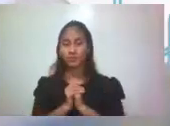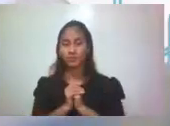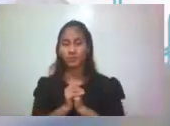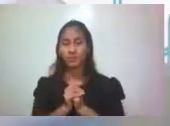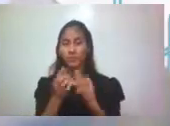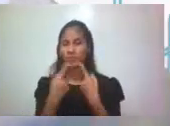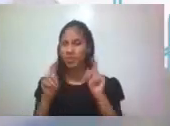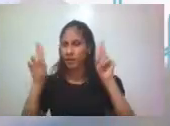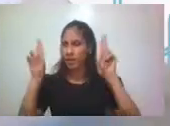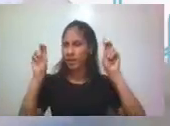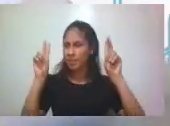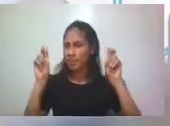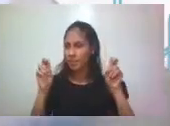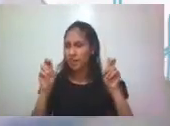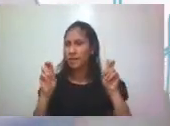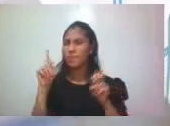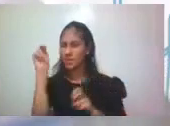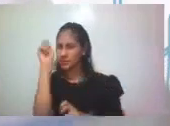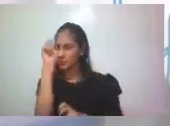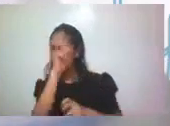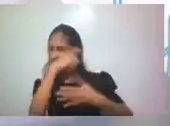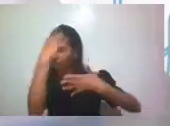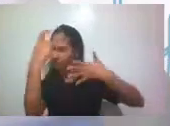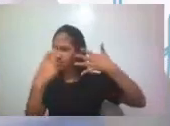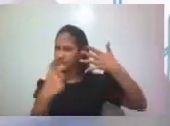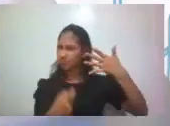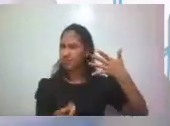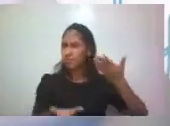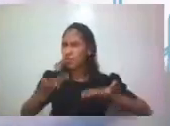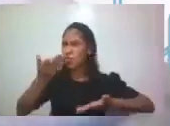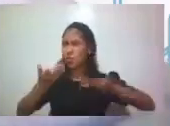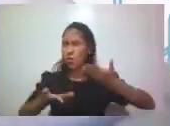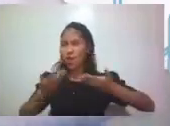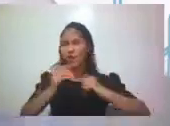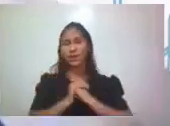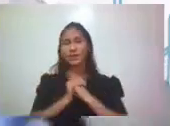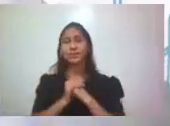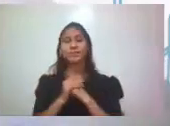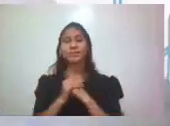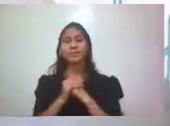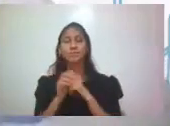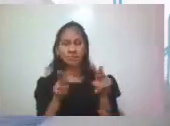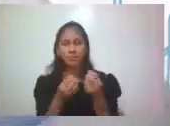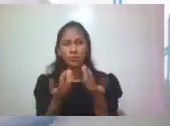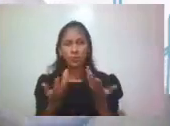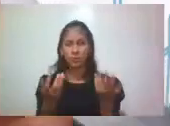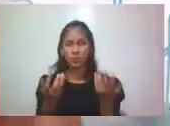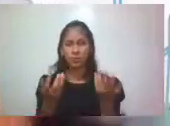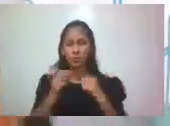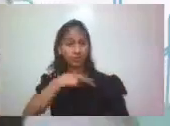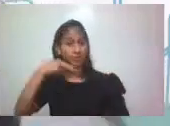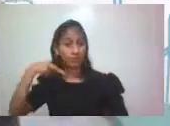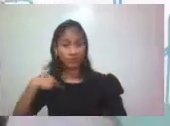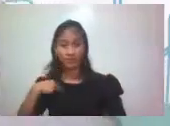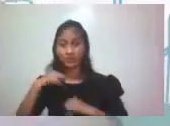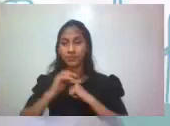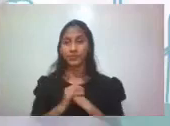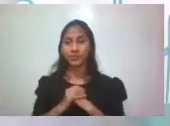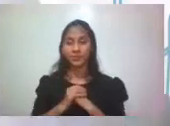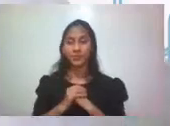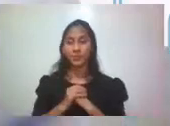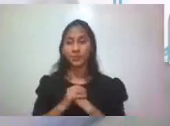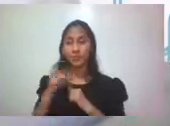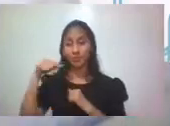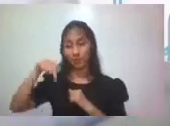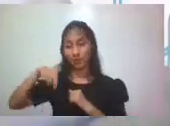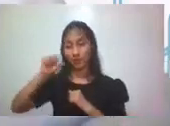el tema de las dificultades va más por la oportunidad. O sea, nosotros, el